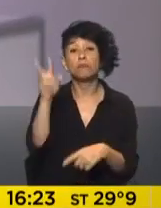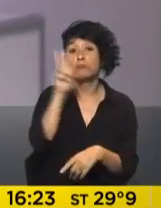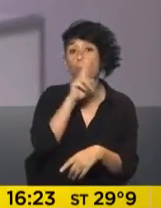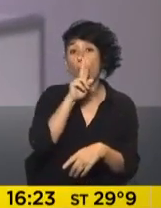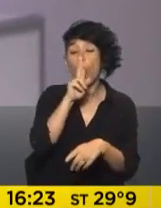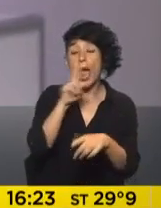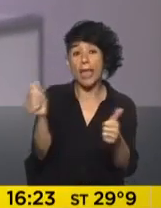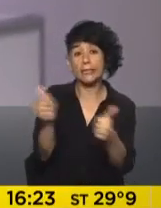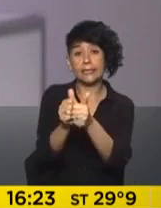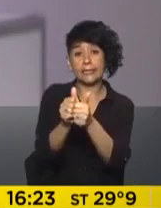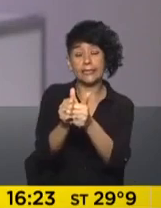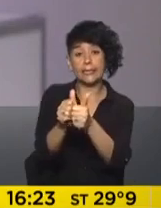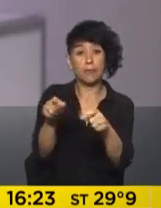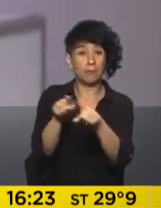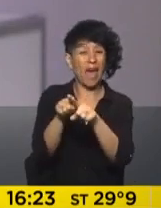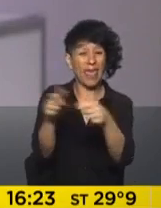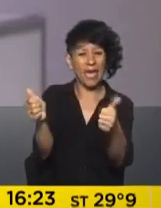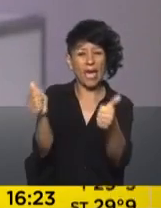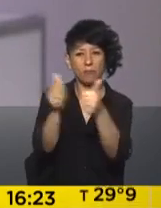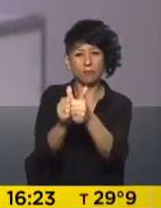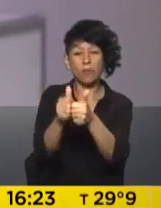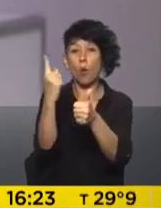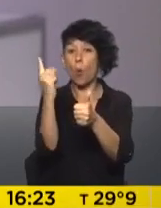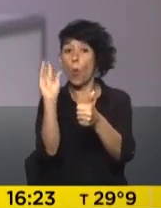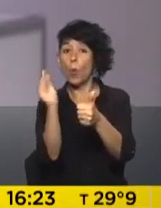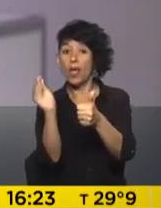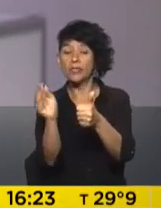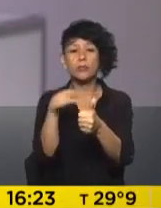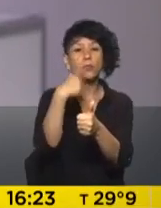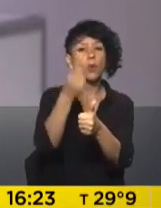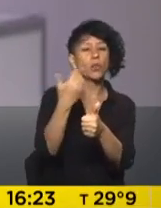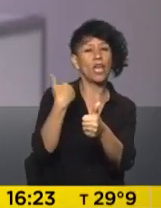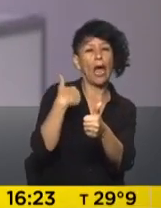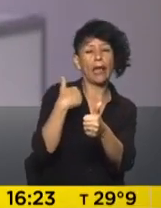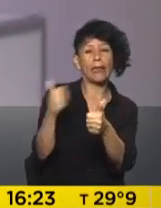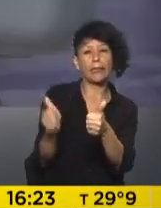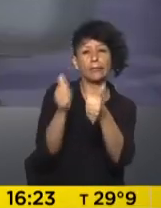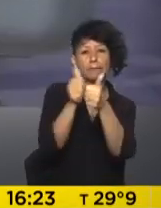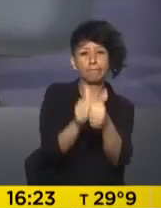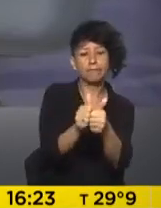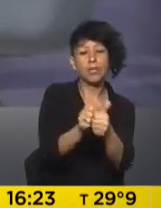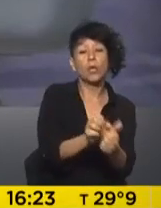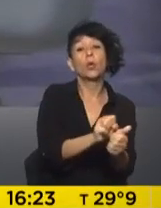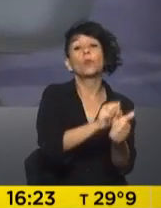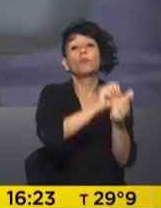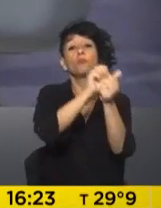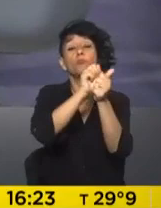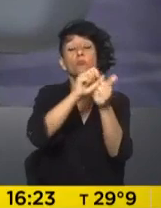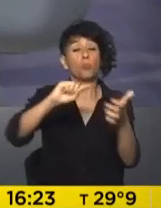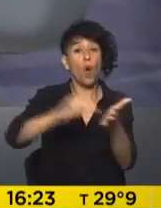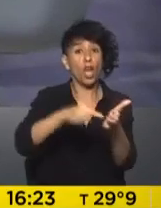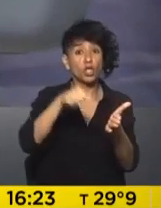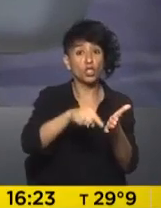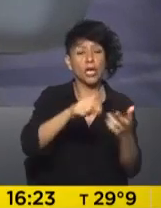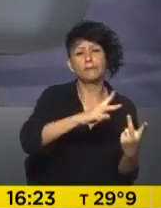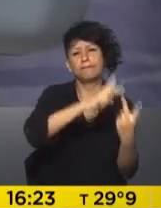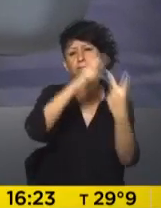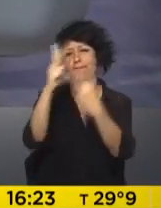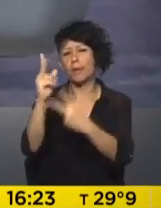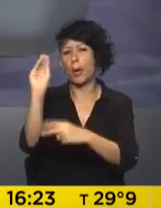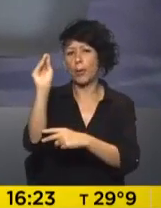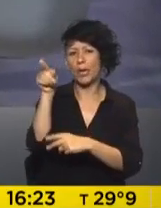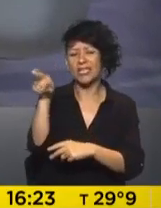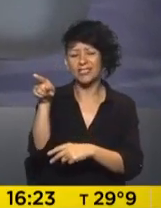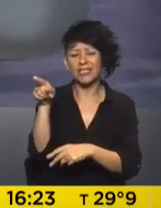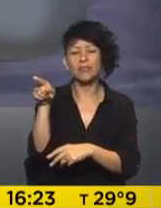que una chica brasilera, una chica argentina, se mudan de Buenos Aires a San Pablo y el entorno se